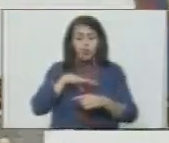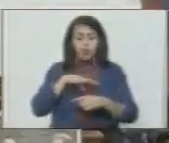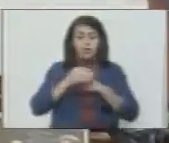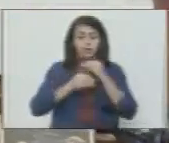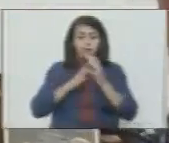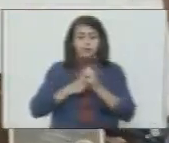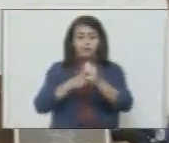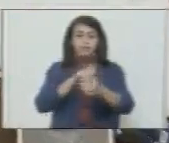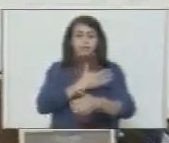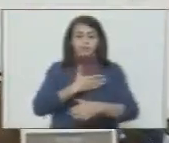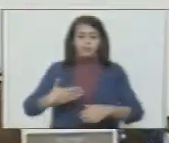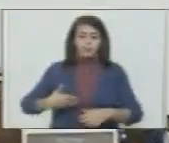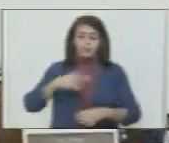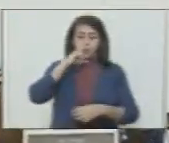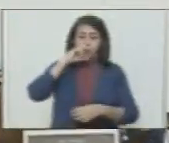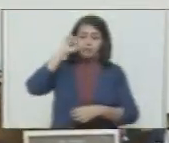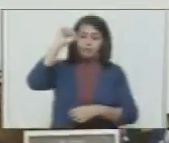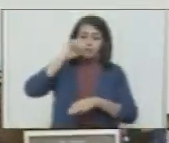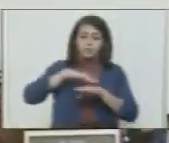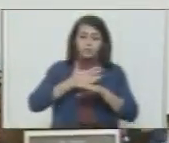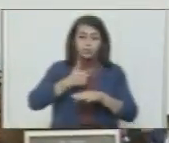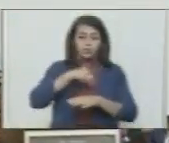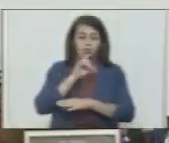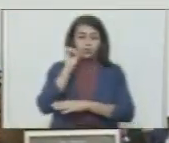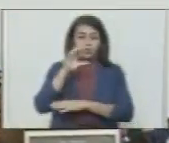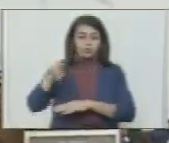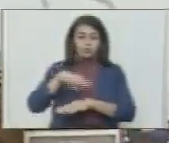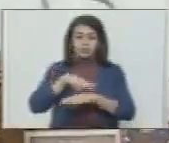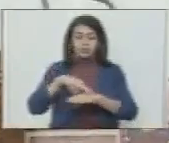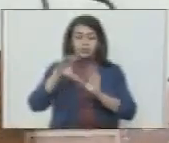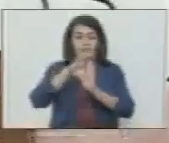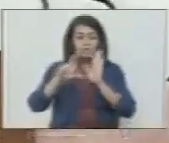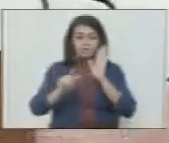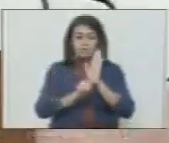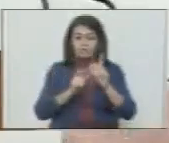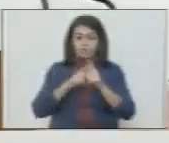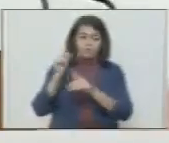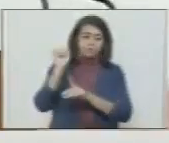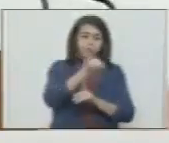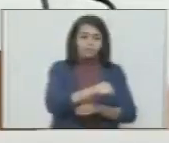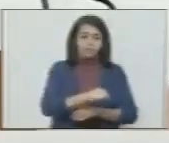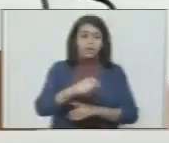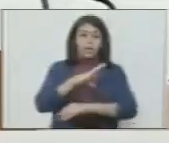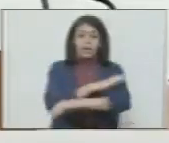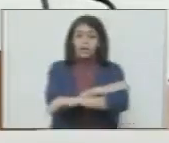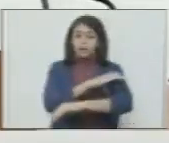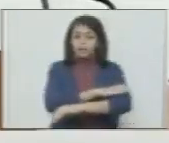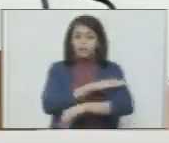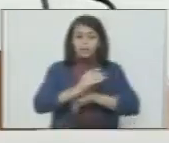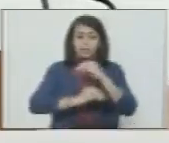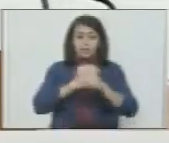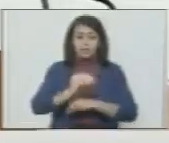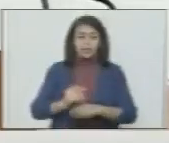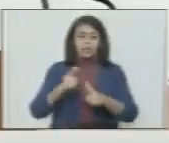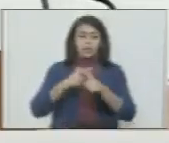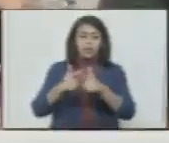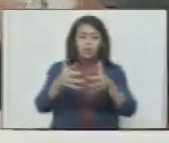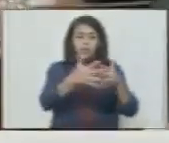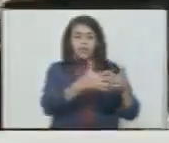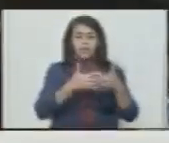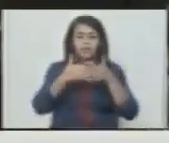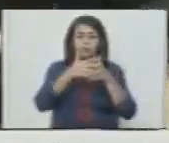historia, y guiados por el presidente Nicolás Maduro, fuimos a la Asamblea Nacional Constituyente a derrotar a esa derecha fascista que se había vendido